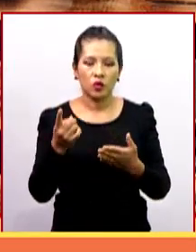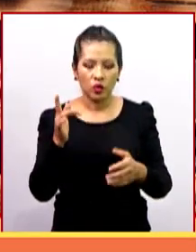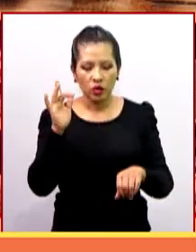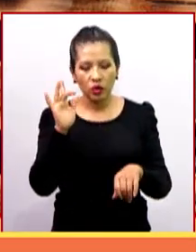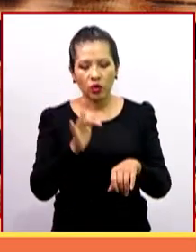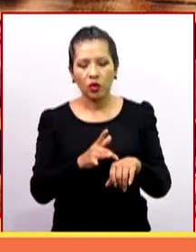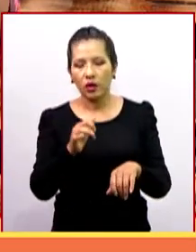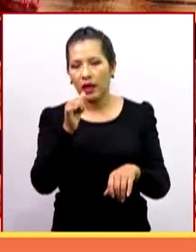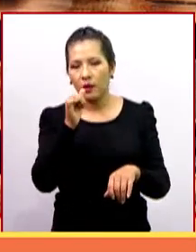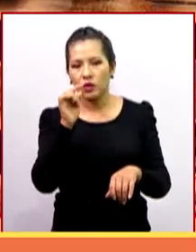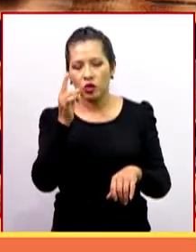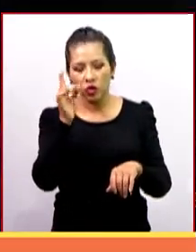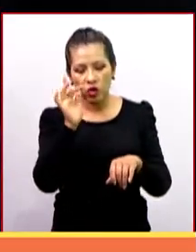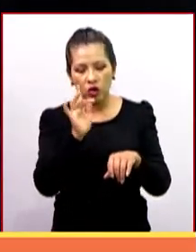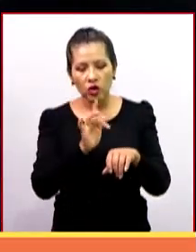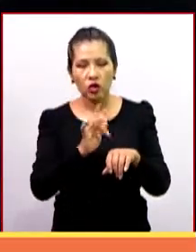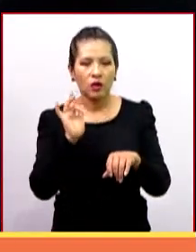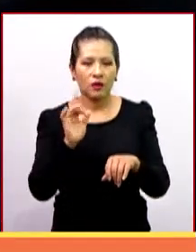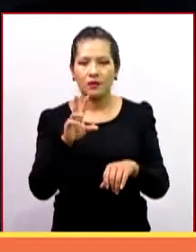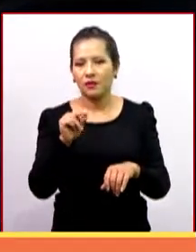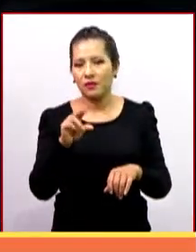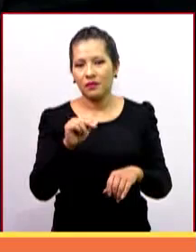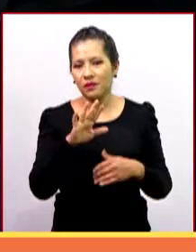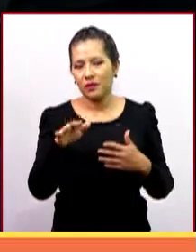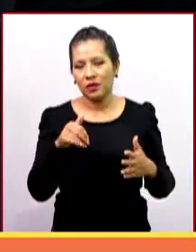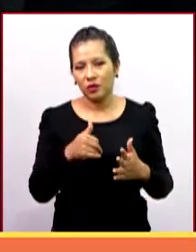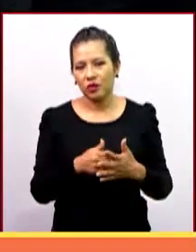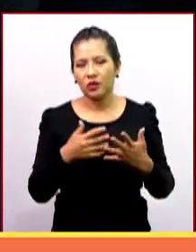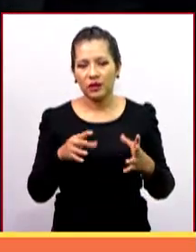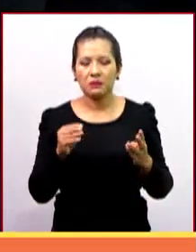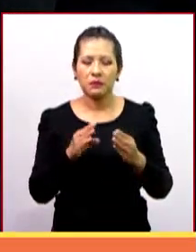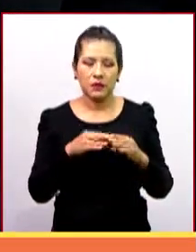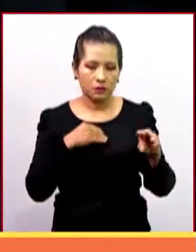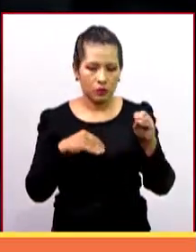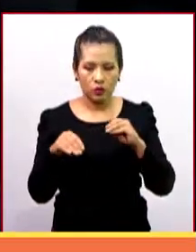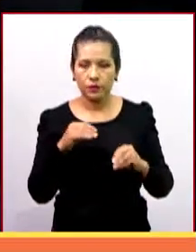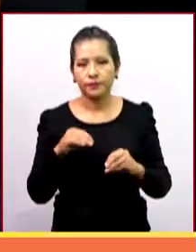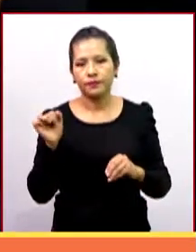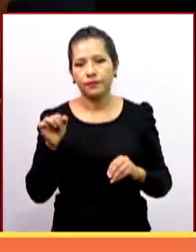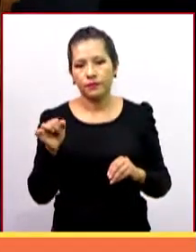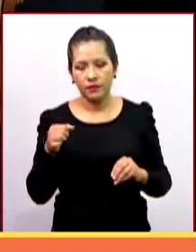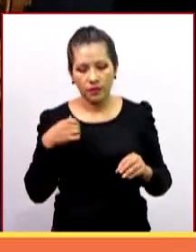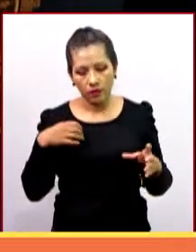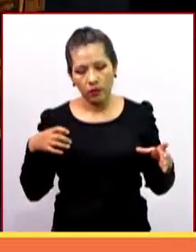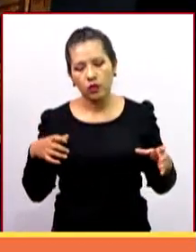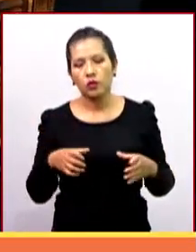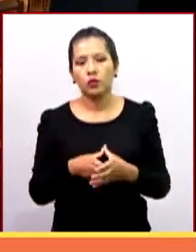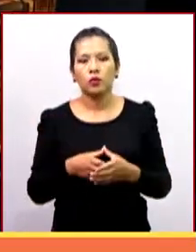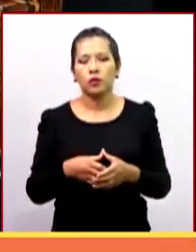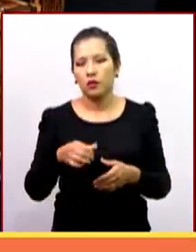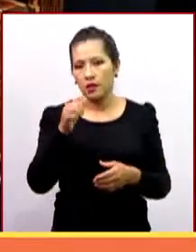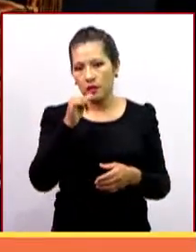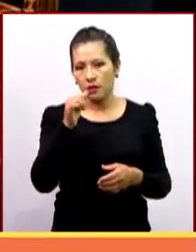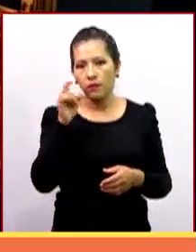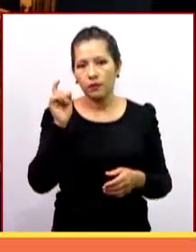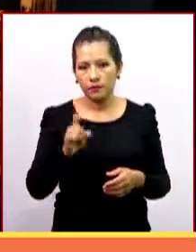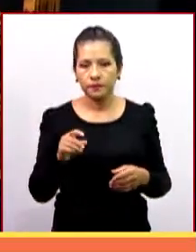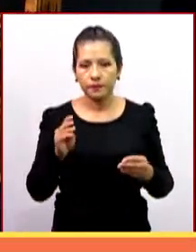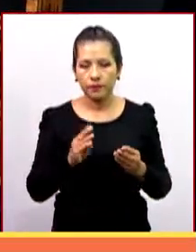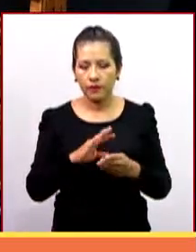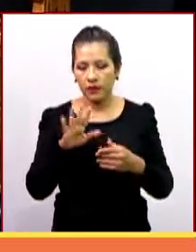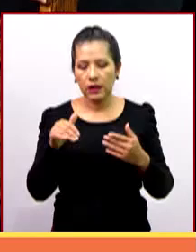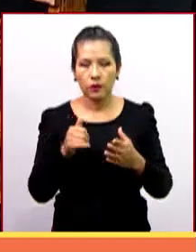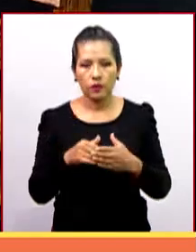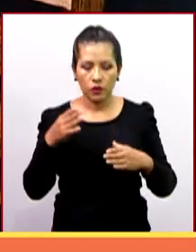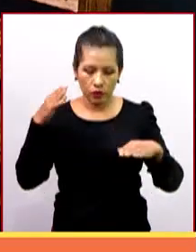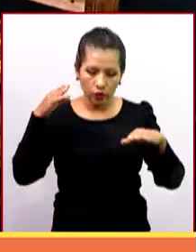unas gotas, claro, de rocío. Sí, a ver, salpicaremos algo al público. Era realmente meterse, ¿no? Hacer una inmersión en la energía del agua,